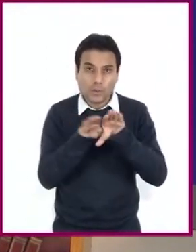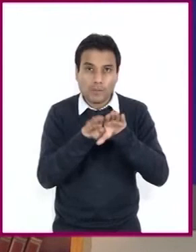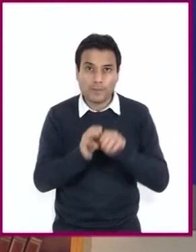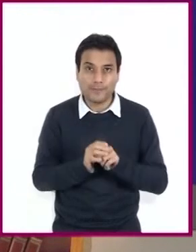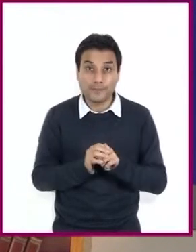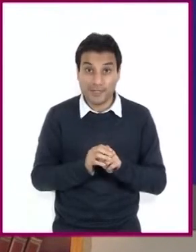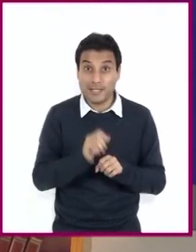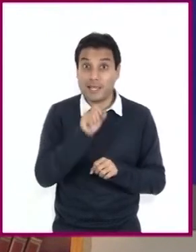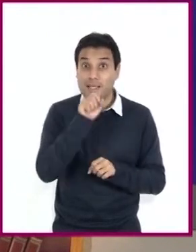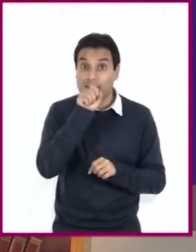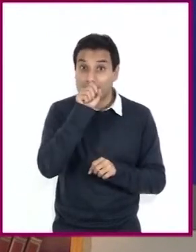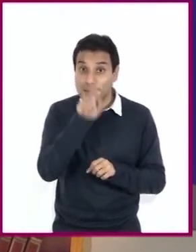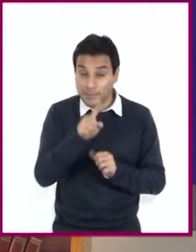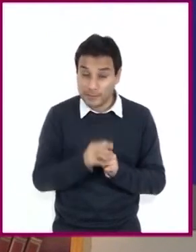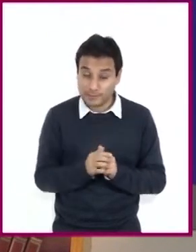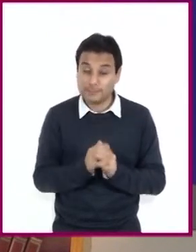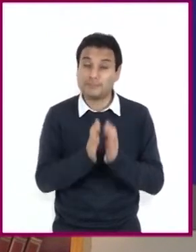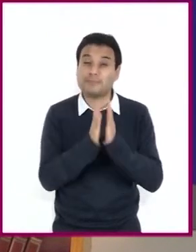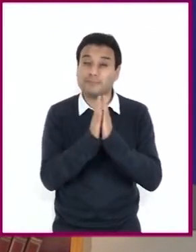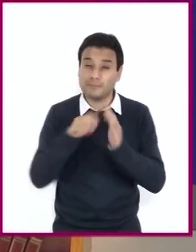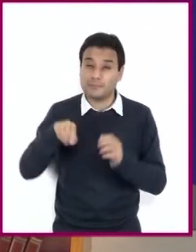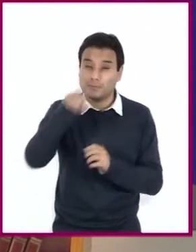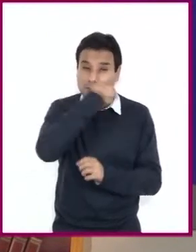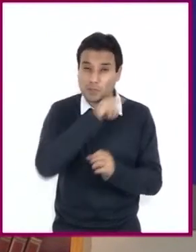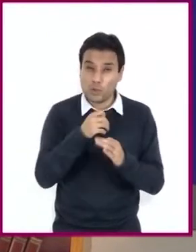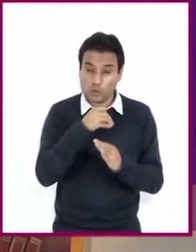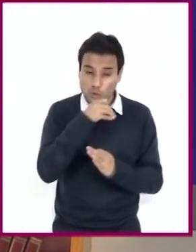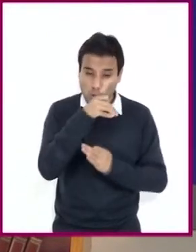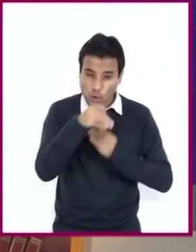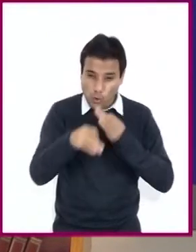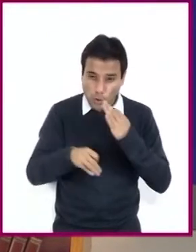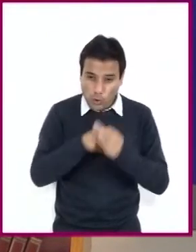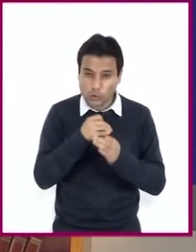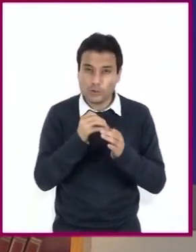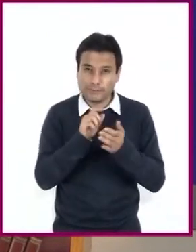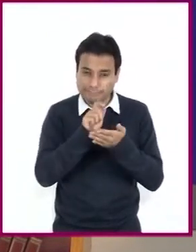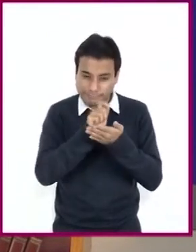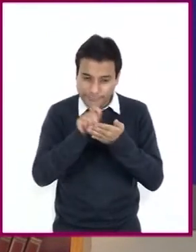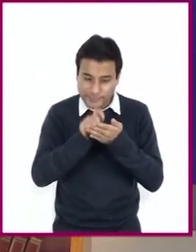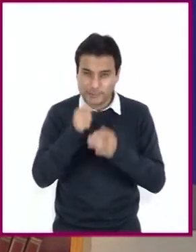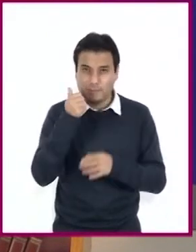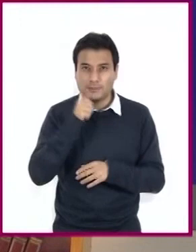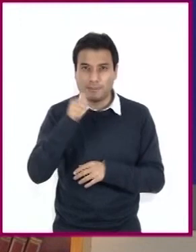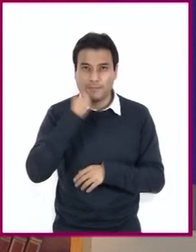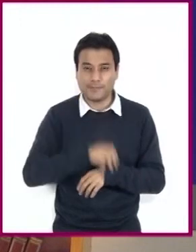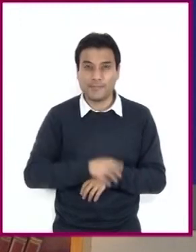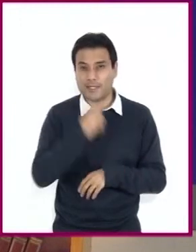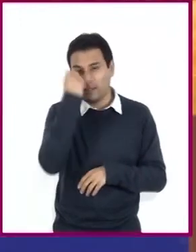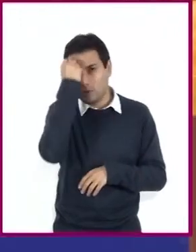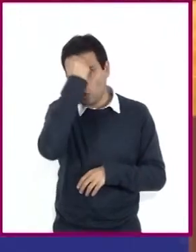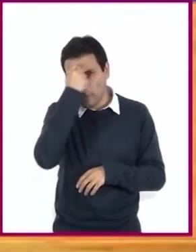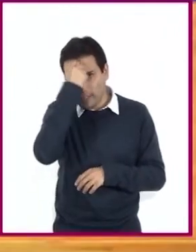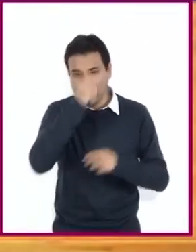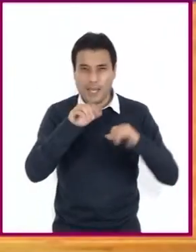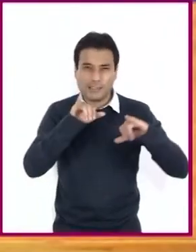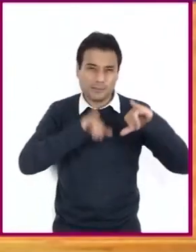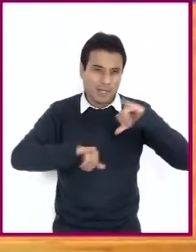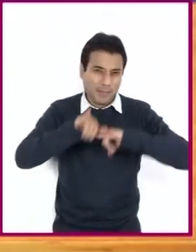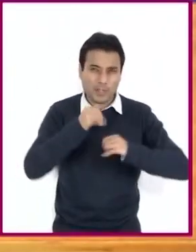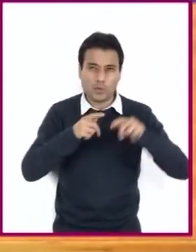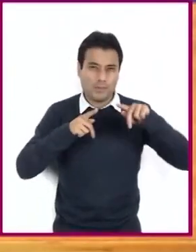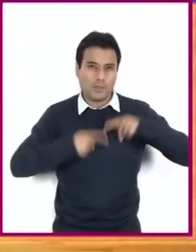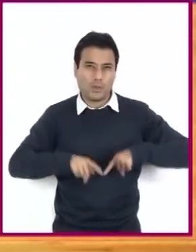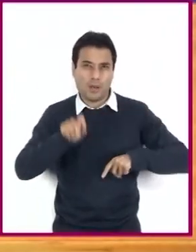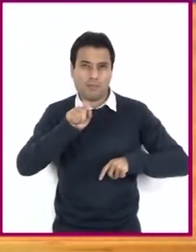así que no omitan ningún detalle e incluyan la información de las teorías o experimentos de investigadores